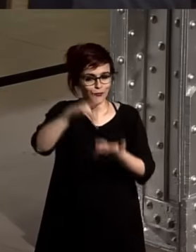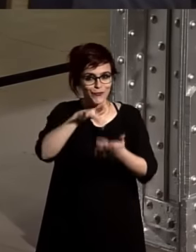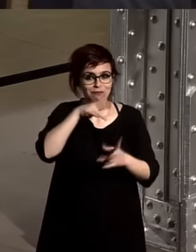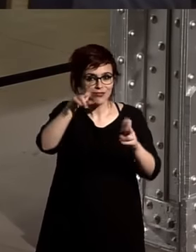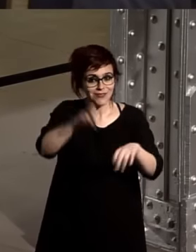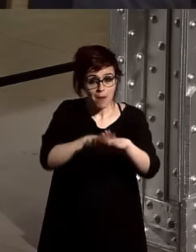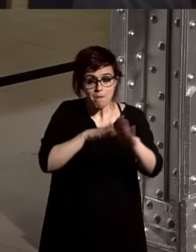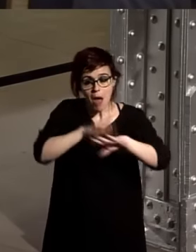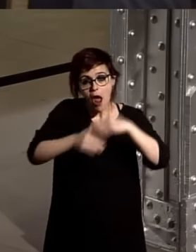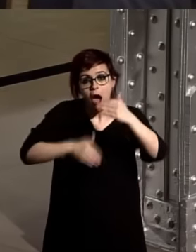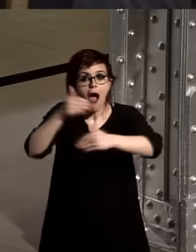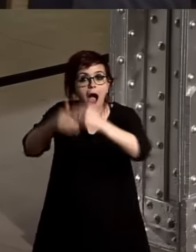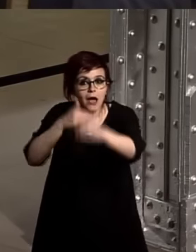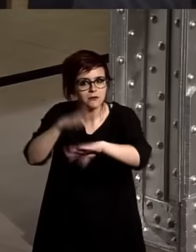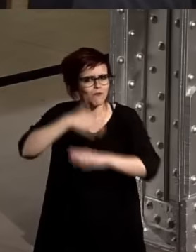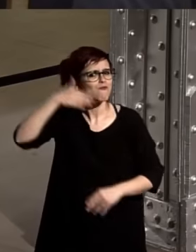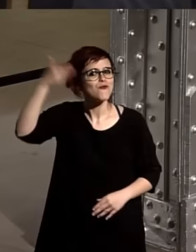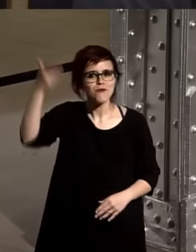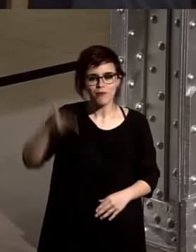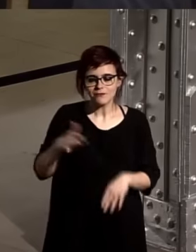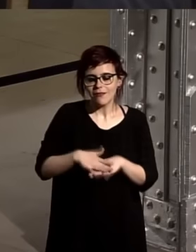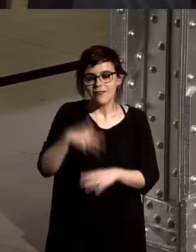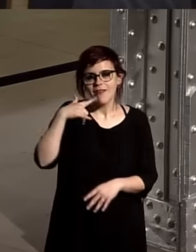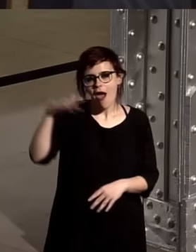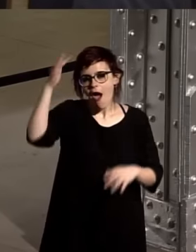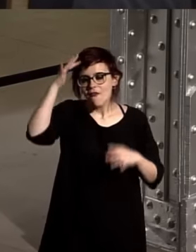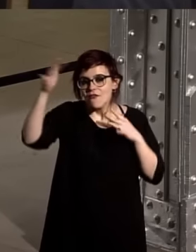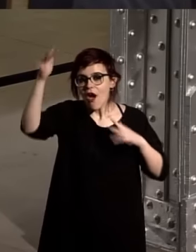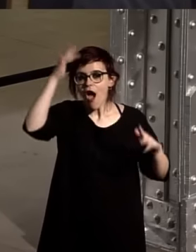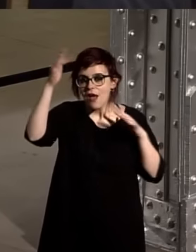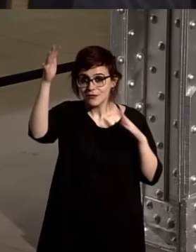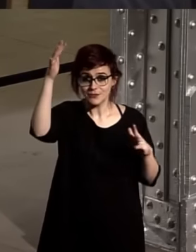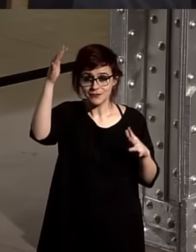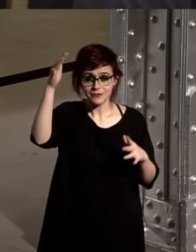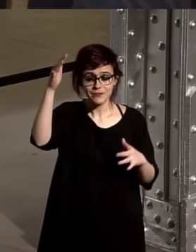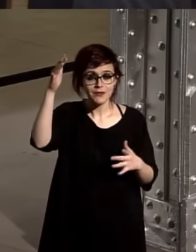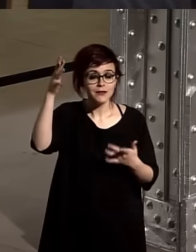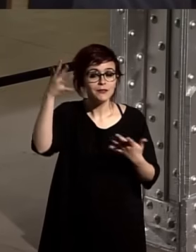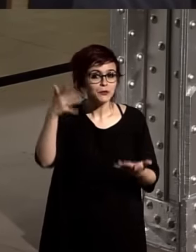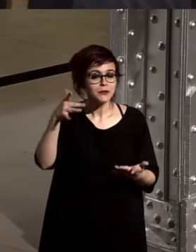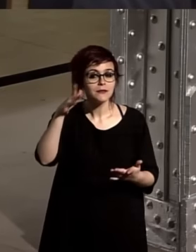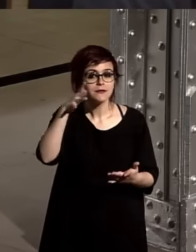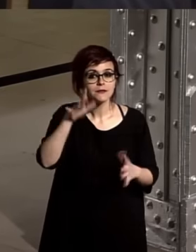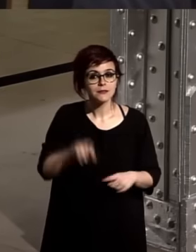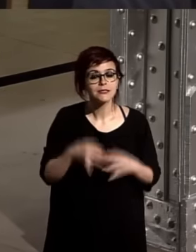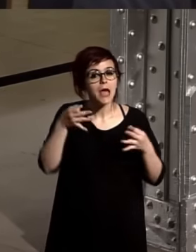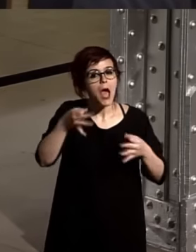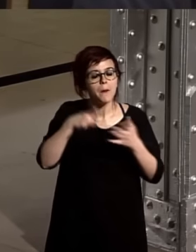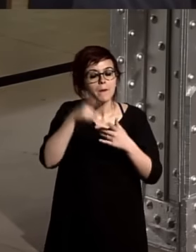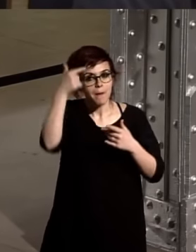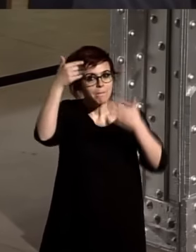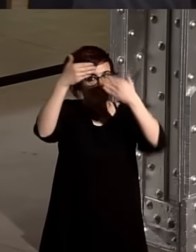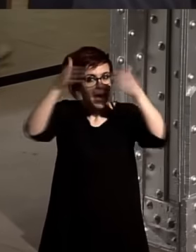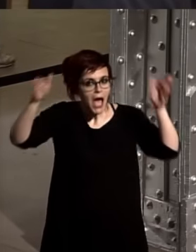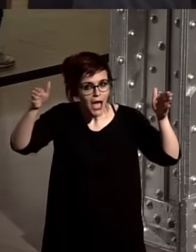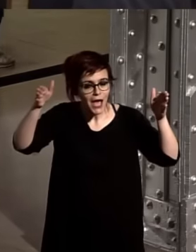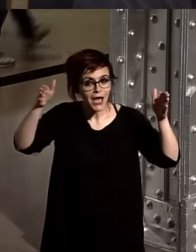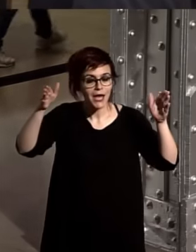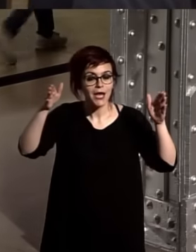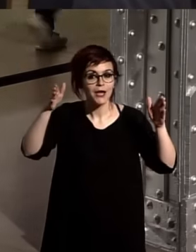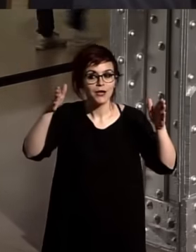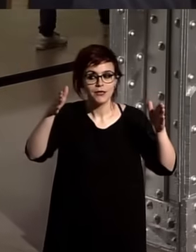seguir adelante o sea es importantísimo tener fantasía y y bueno y estar siempre con la mente muy abierta porque